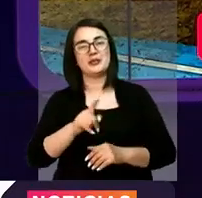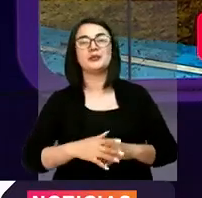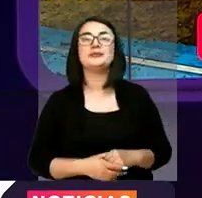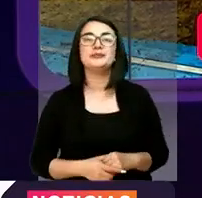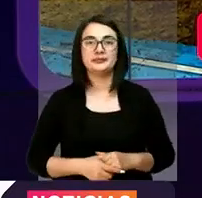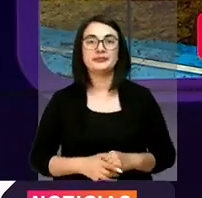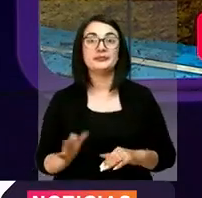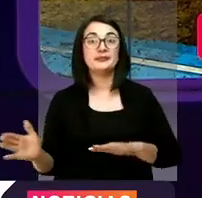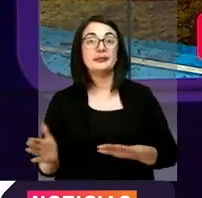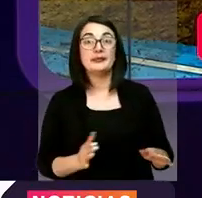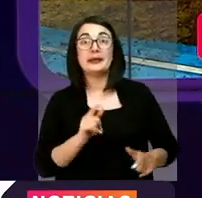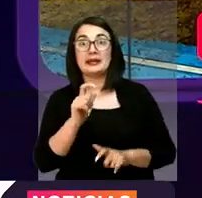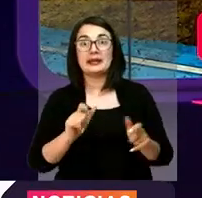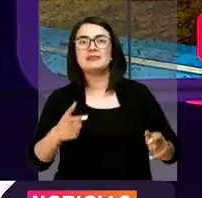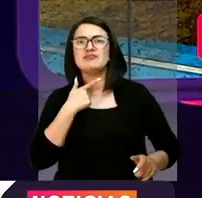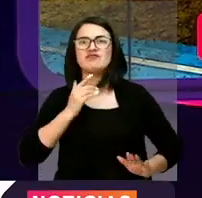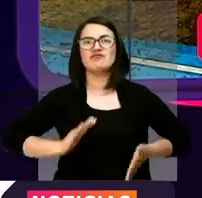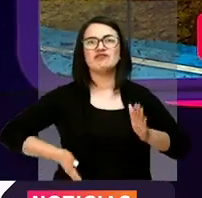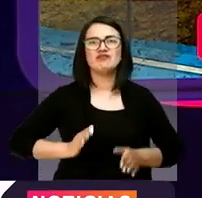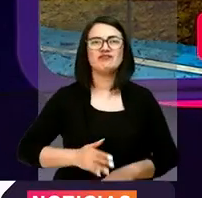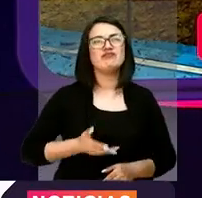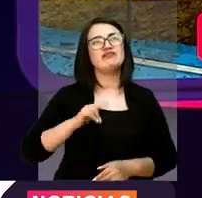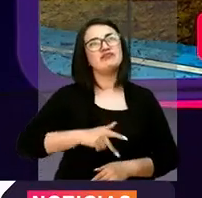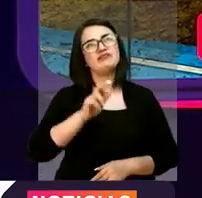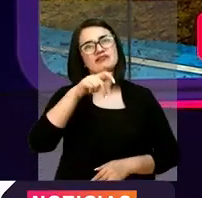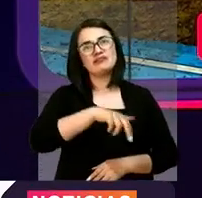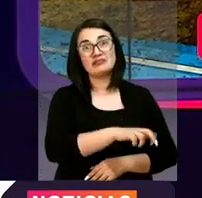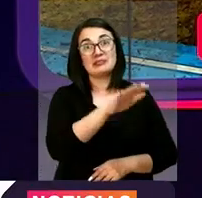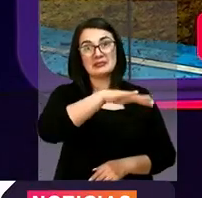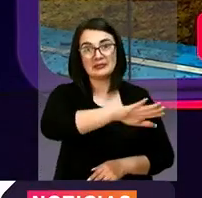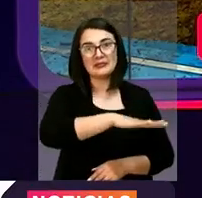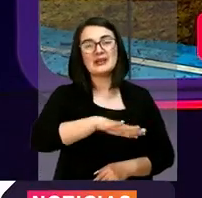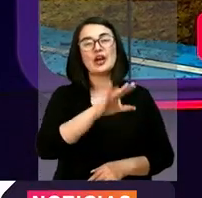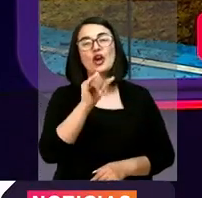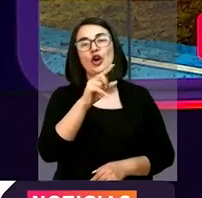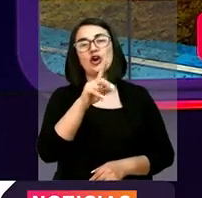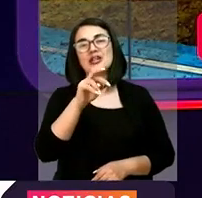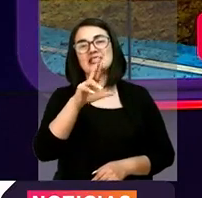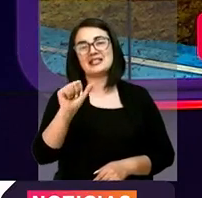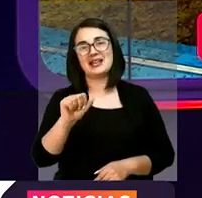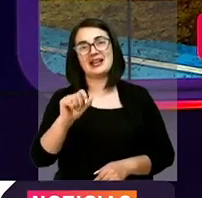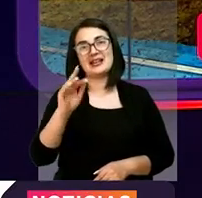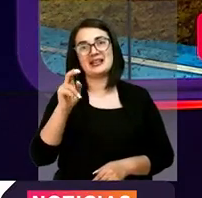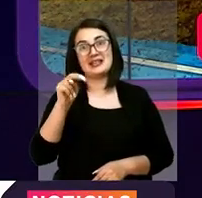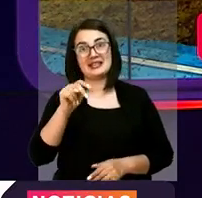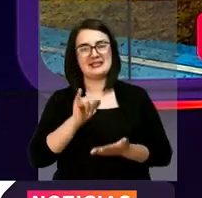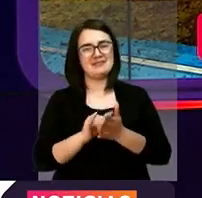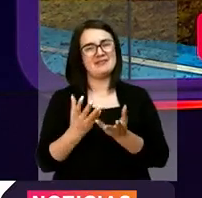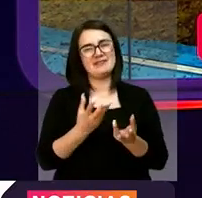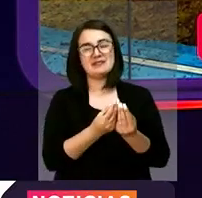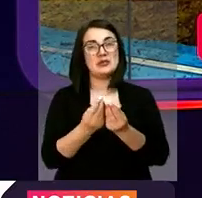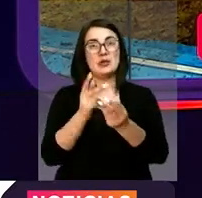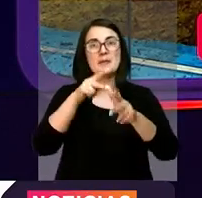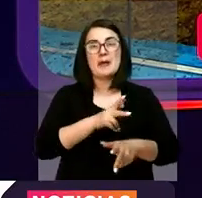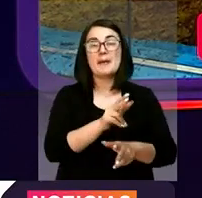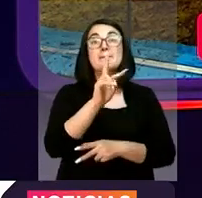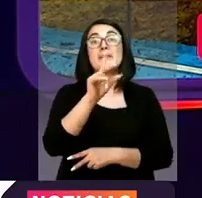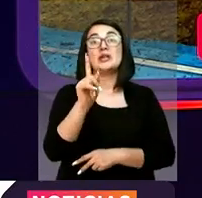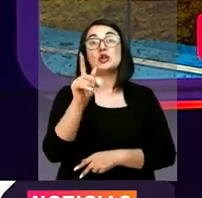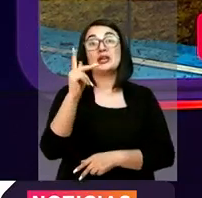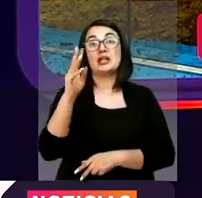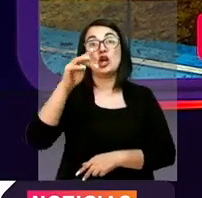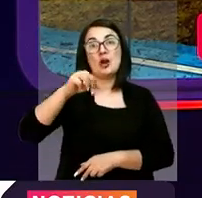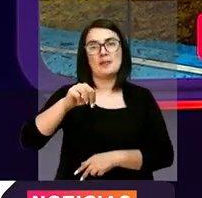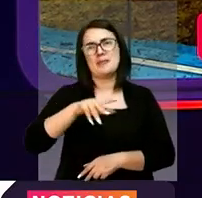Los amantes del atletismo de montaña podrán disfrutar del Cordillera Trail este fin de semana, con un recorrido difícil de 21 kilómetros por toda la región